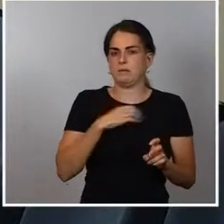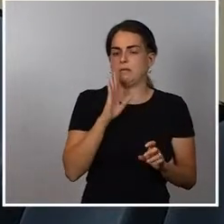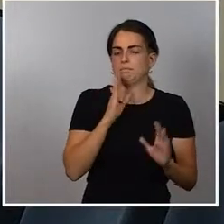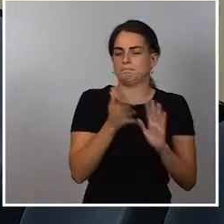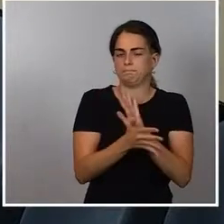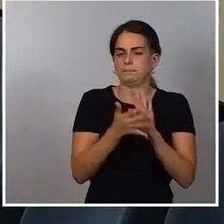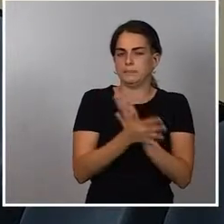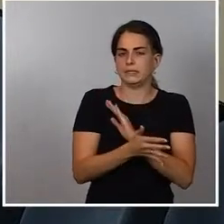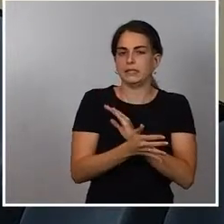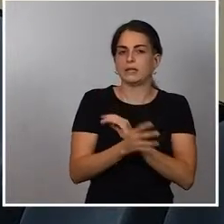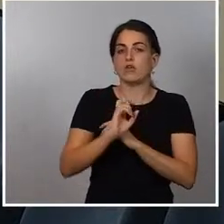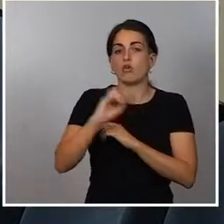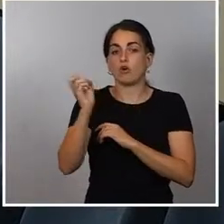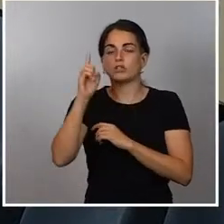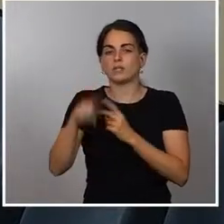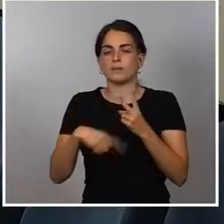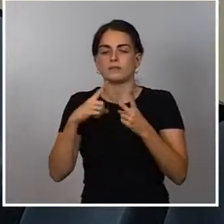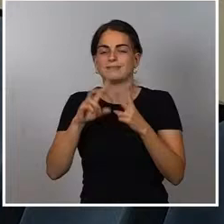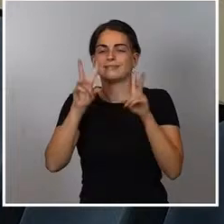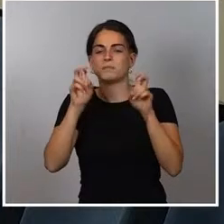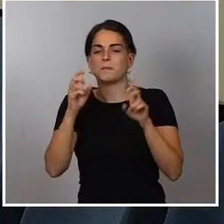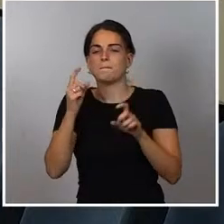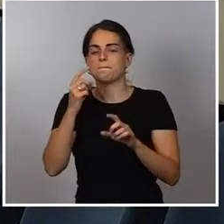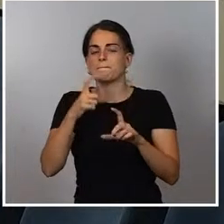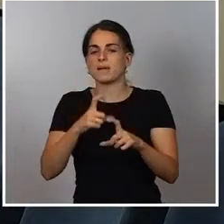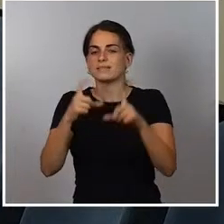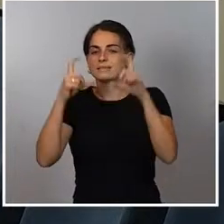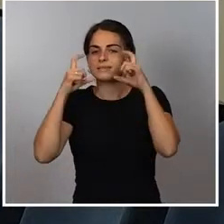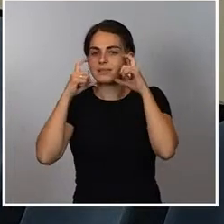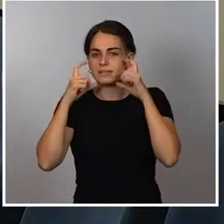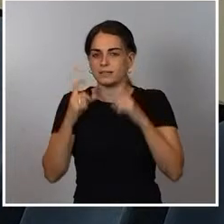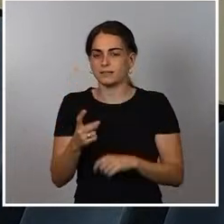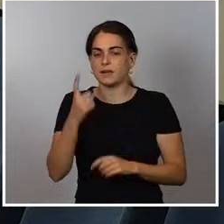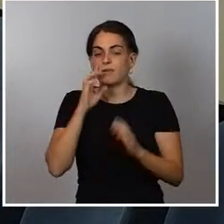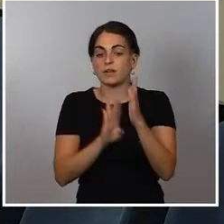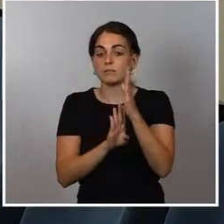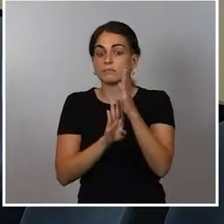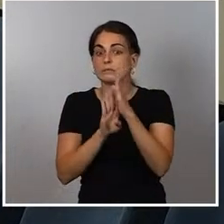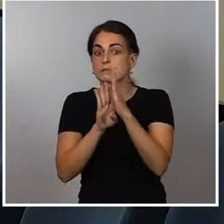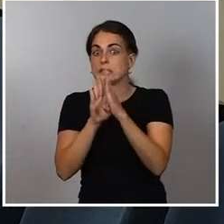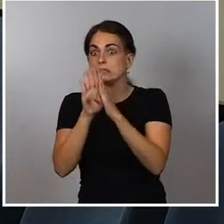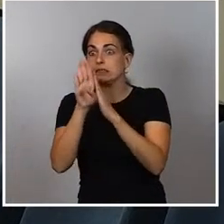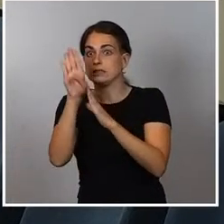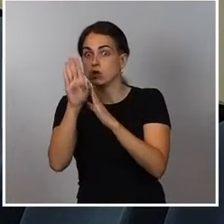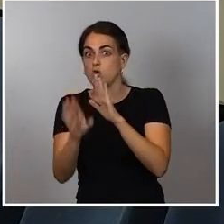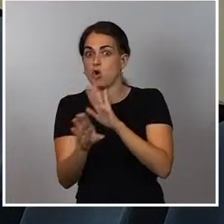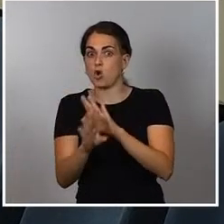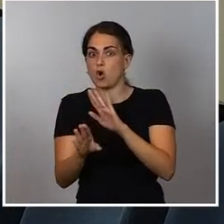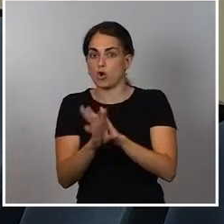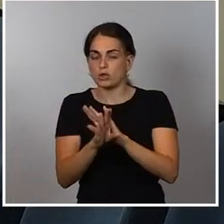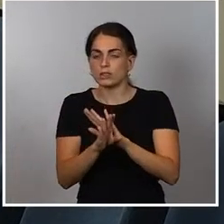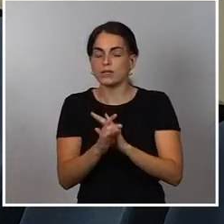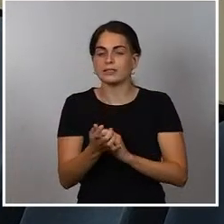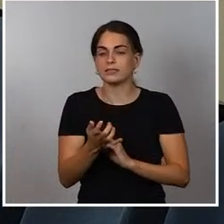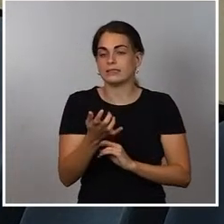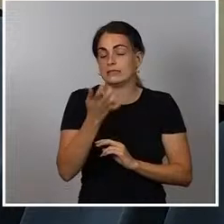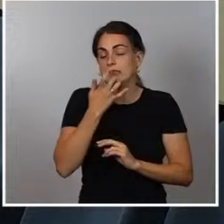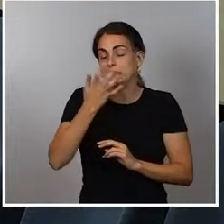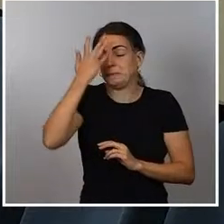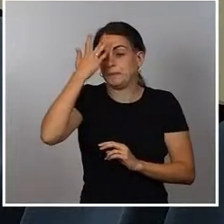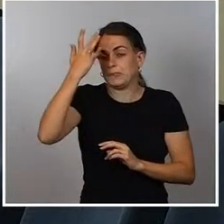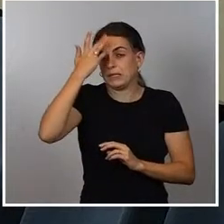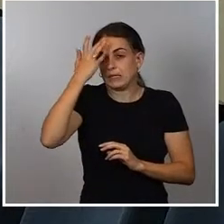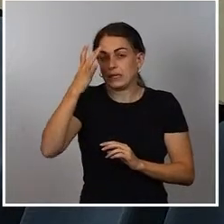sobre las mascarillas si la curva sigue subiendo y la digamos la ocupación hospitalaria